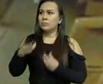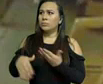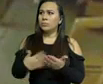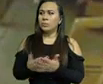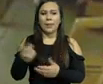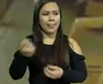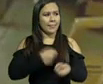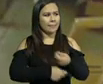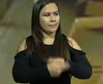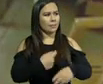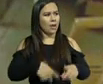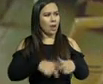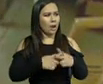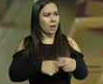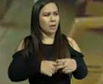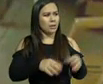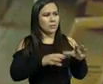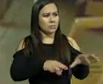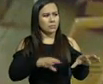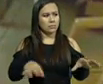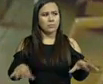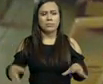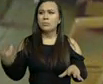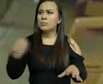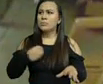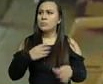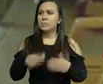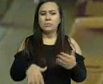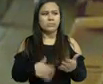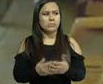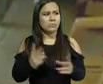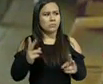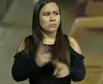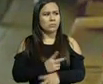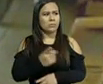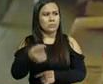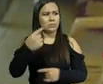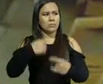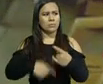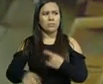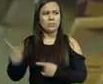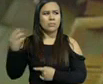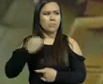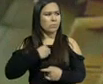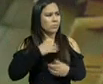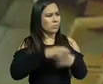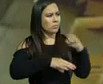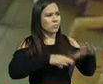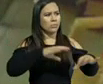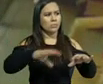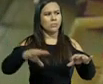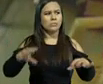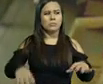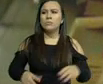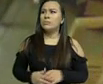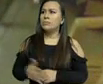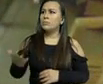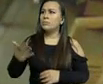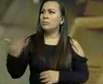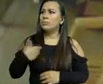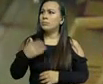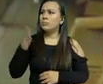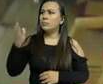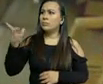de repuesto se ve y se percata de que no hay nadie y en cuestión de segundos su pequeño hijo con la ayuda de su madre